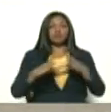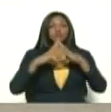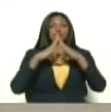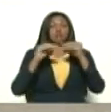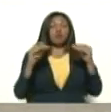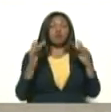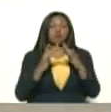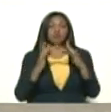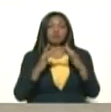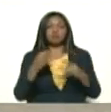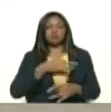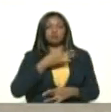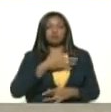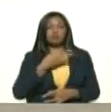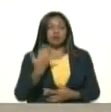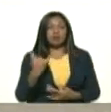sociales,